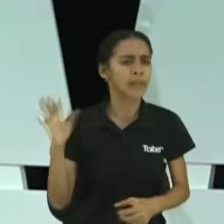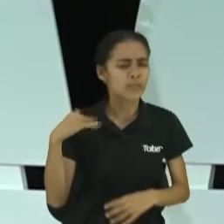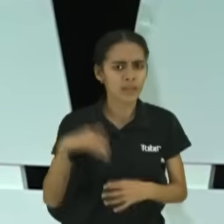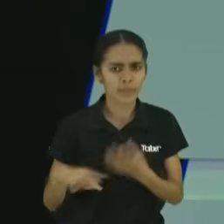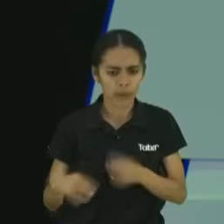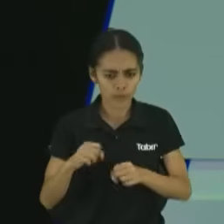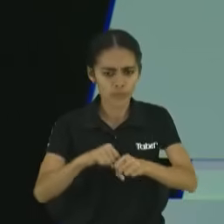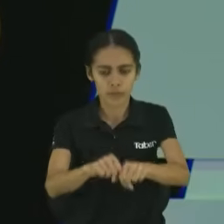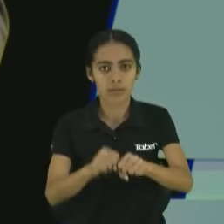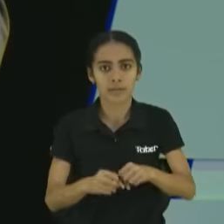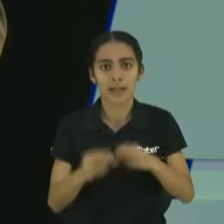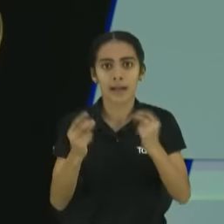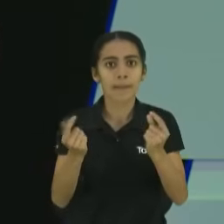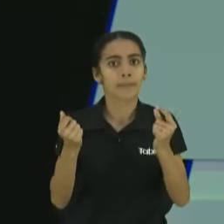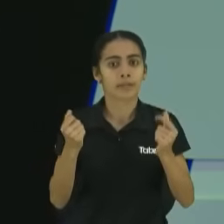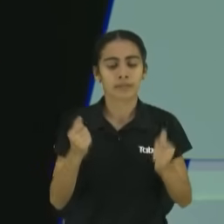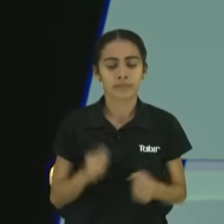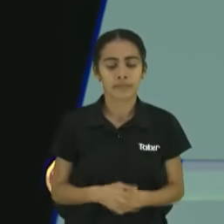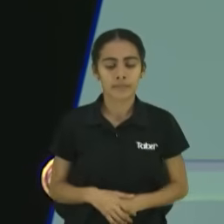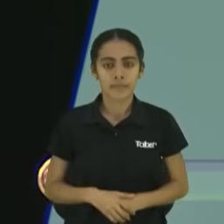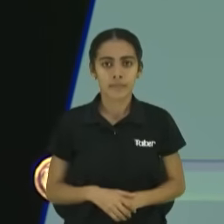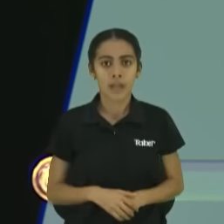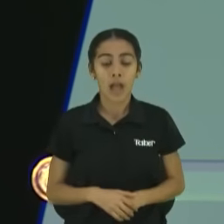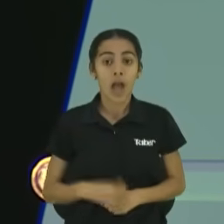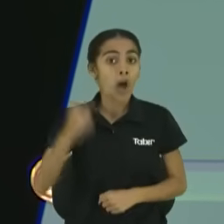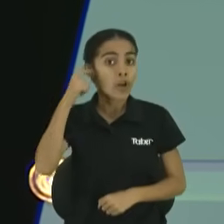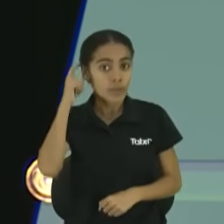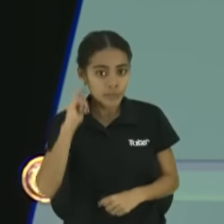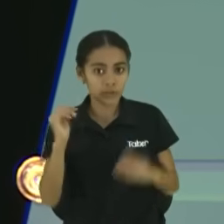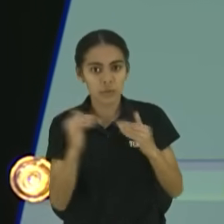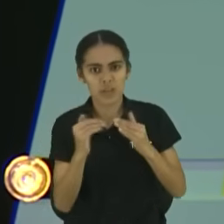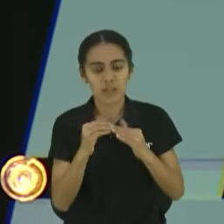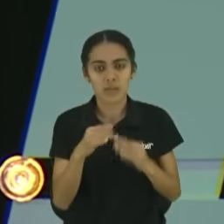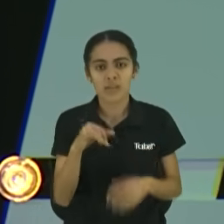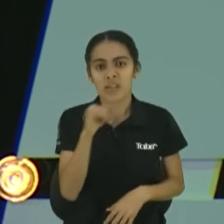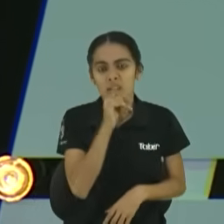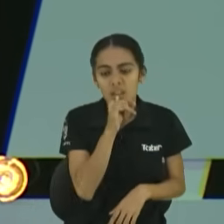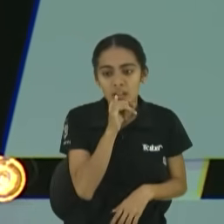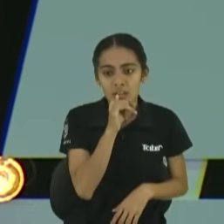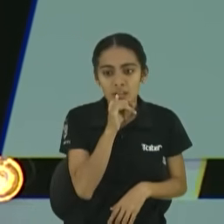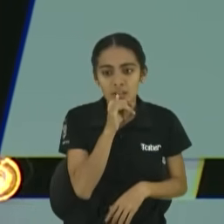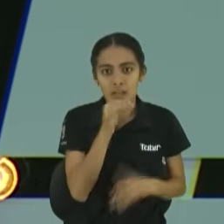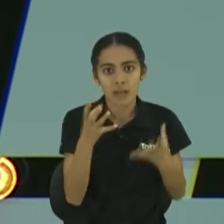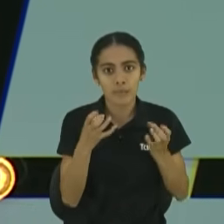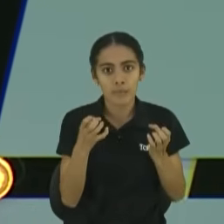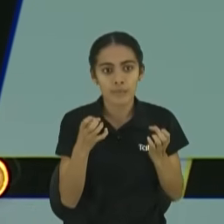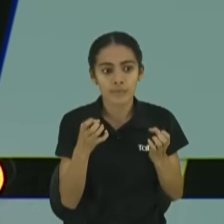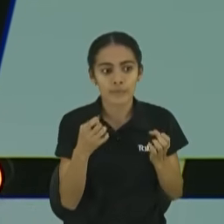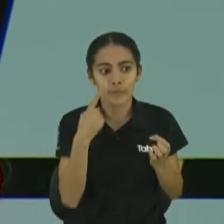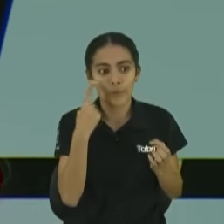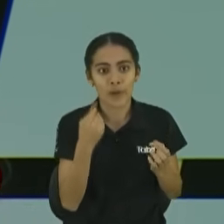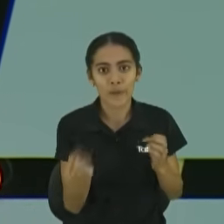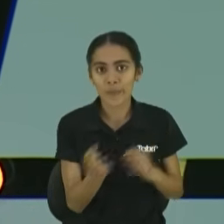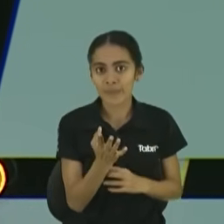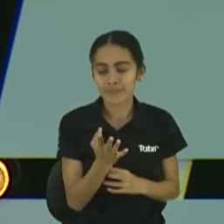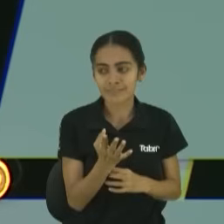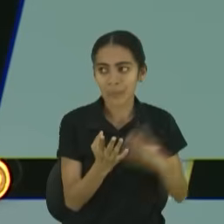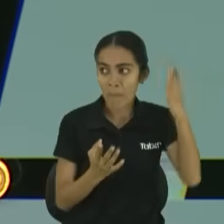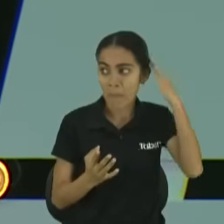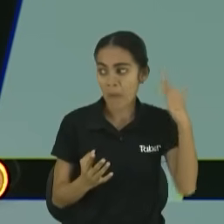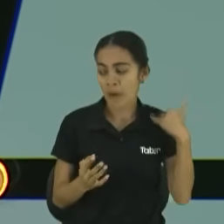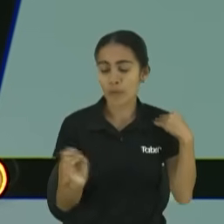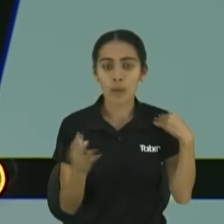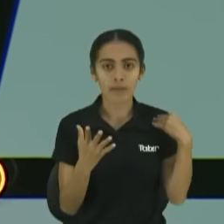una compra compulsiva. A los hombres nos pasa también cuando nos sentimos viejos, queremos carro nuevo. Oiga, la hermana se nos va a